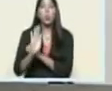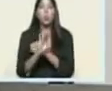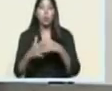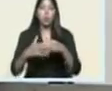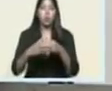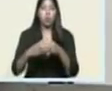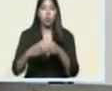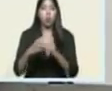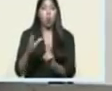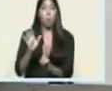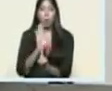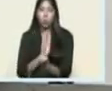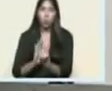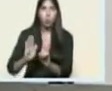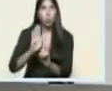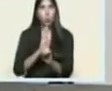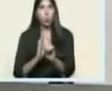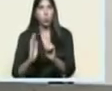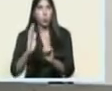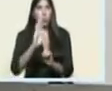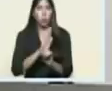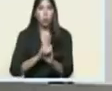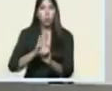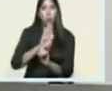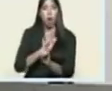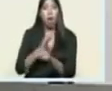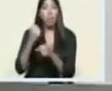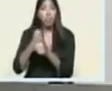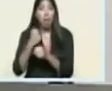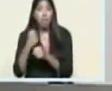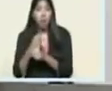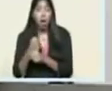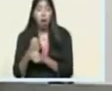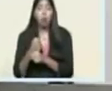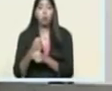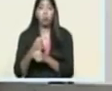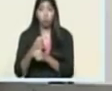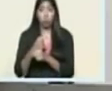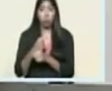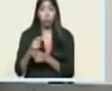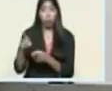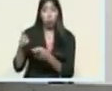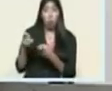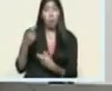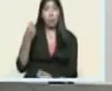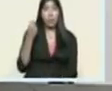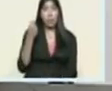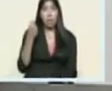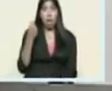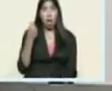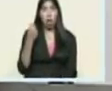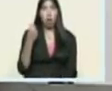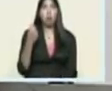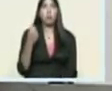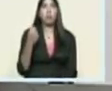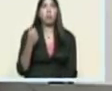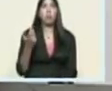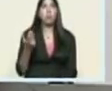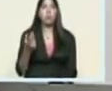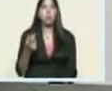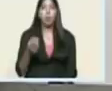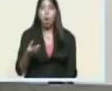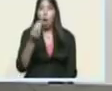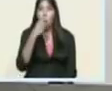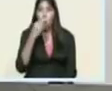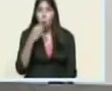seguridad social. En el campo del trabajo, del ingreso permanente, en el campo de los servicios, en el campo